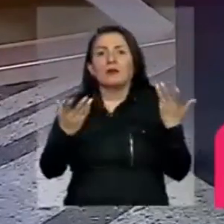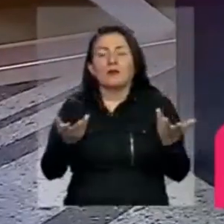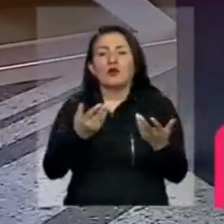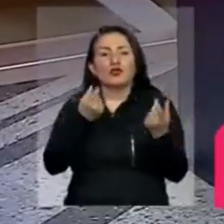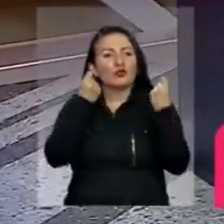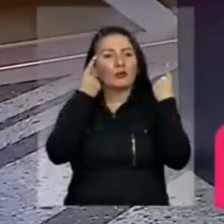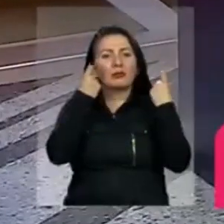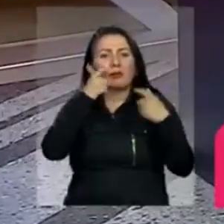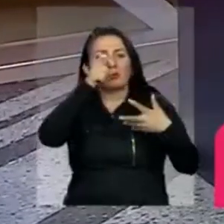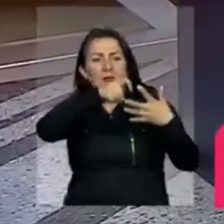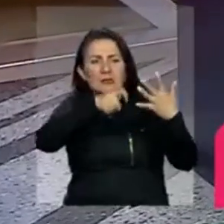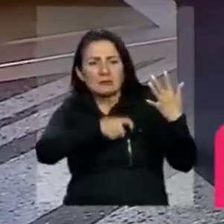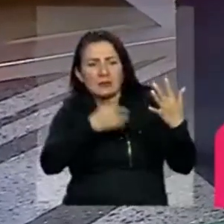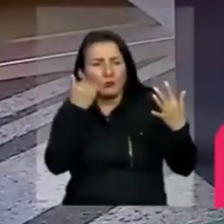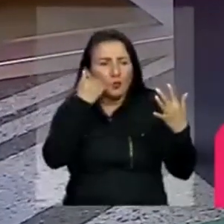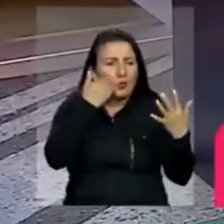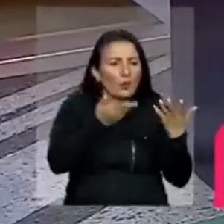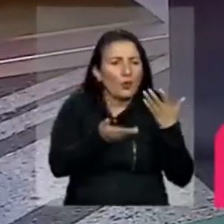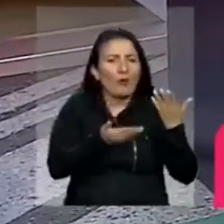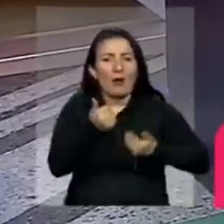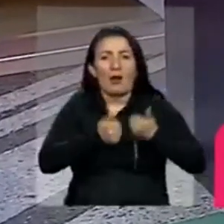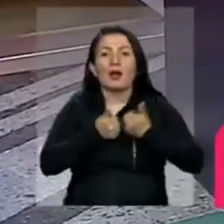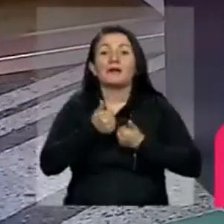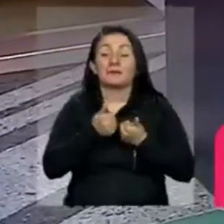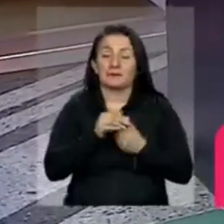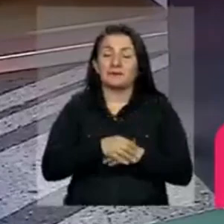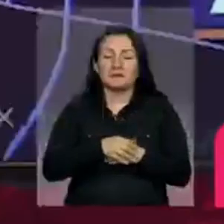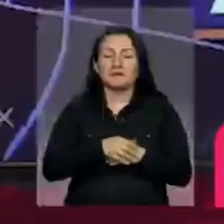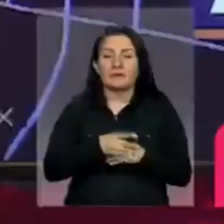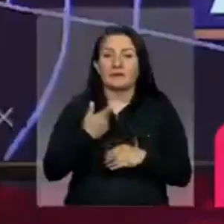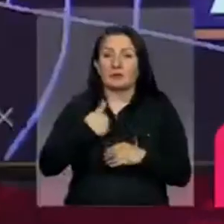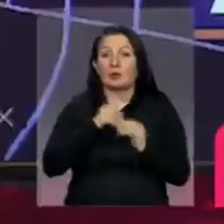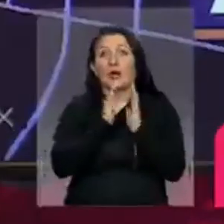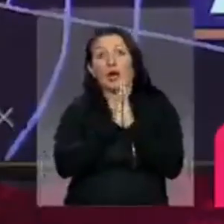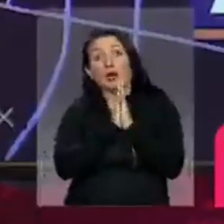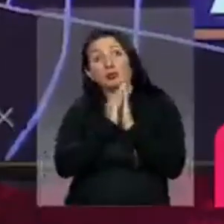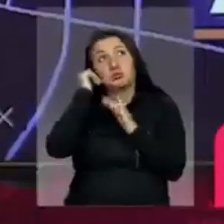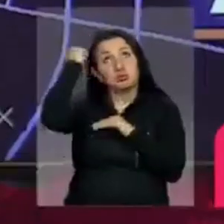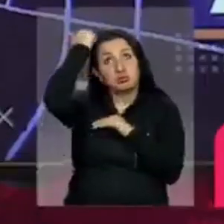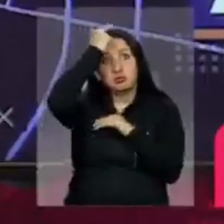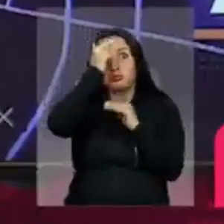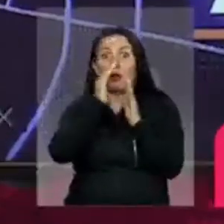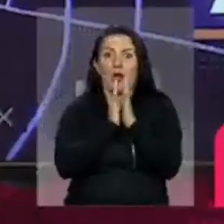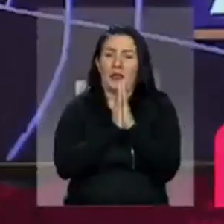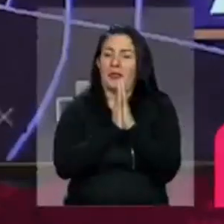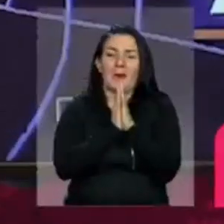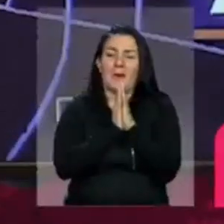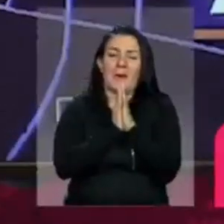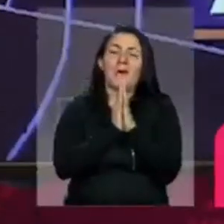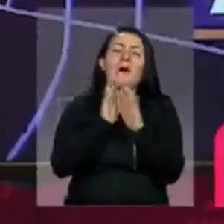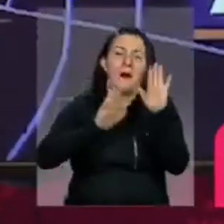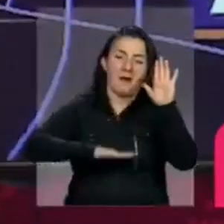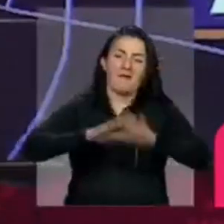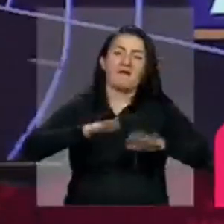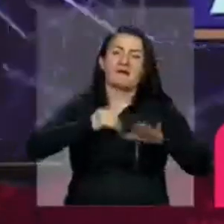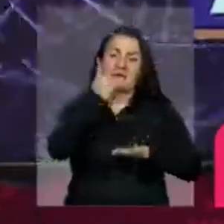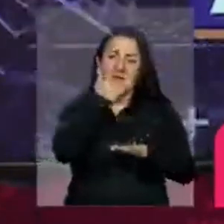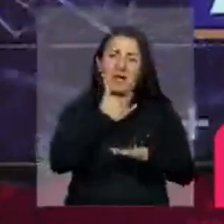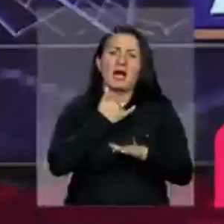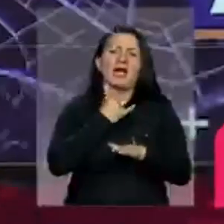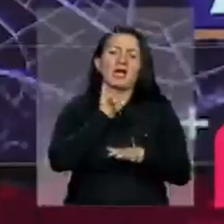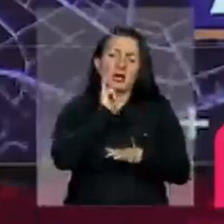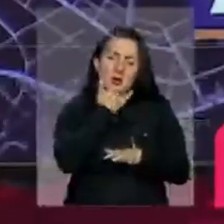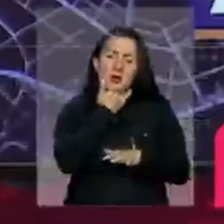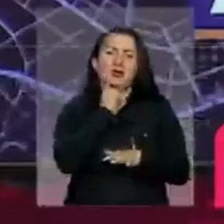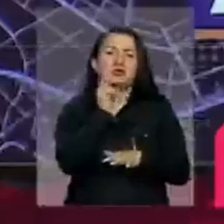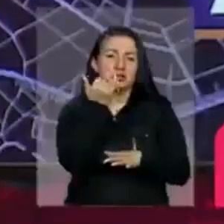entender las necesidades de las mujeres. Y creo que ahí también no somos santas, no siempre vamos a tener la razón, no siempre nos vamos a apoyar, pero sí creo